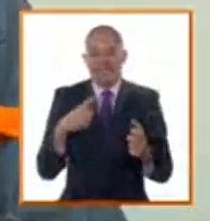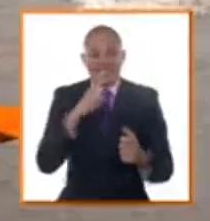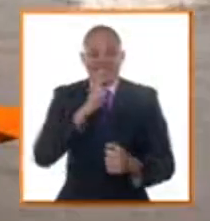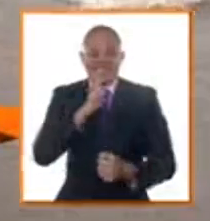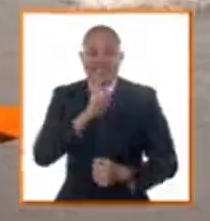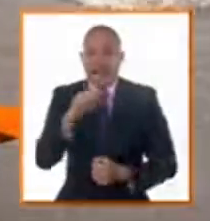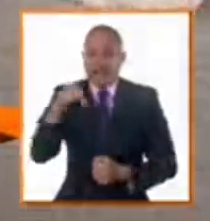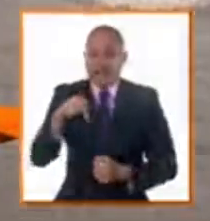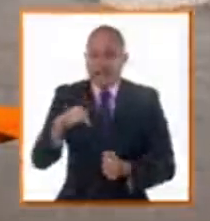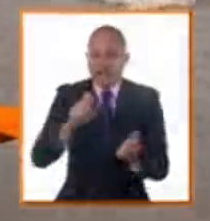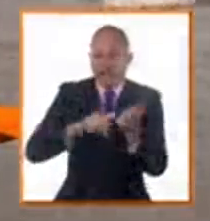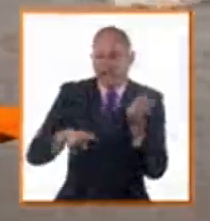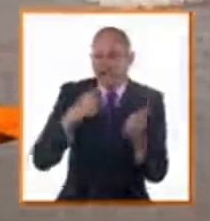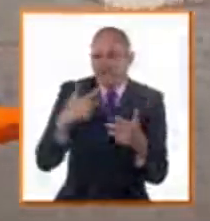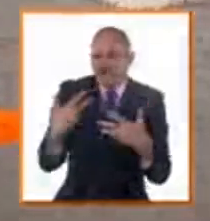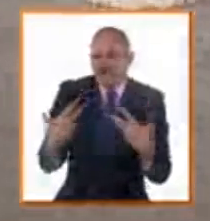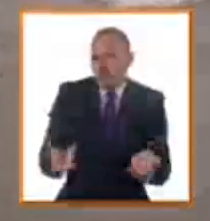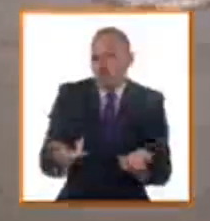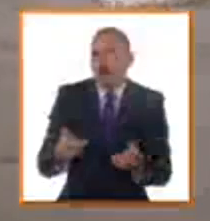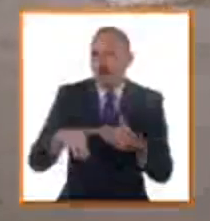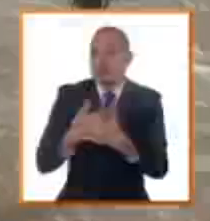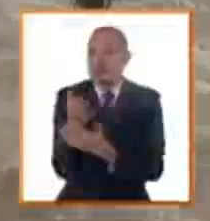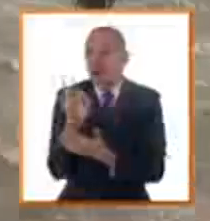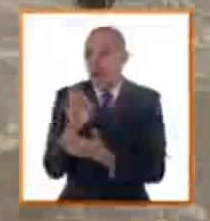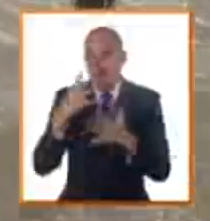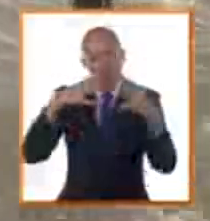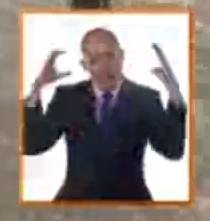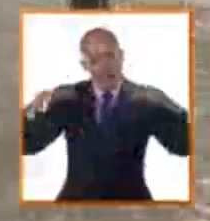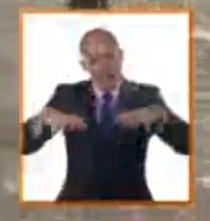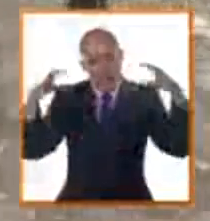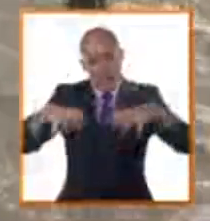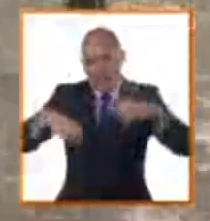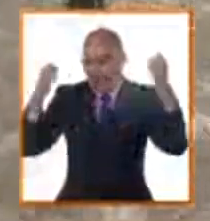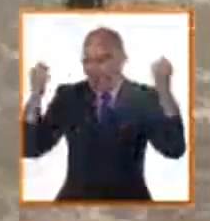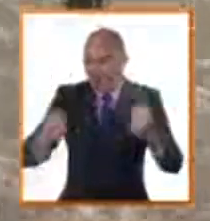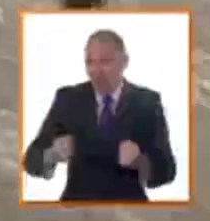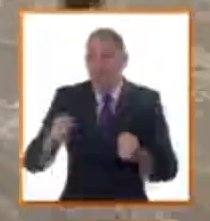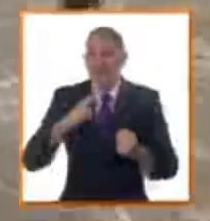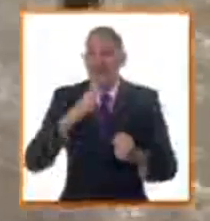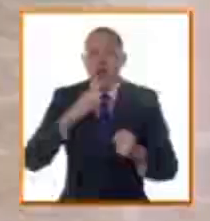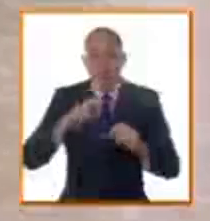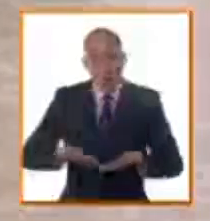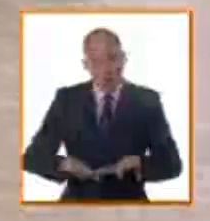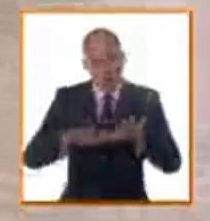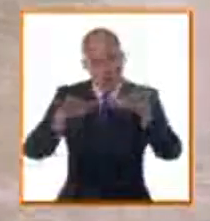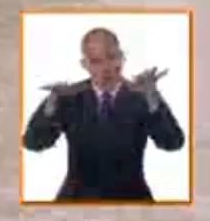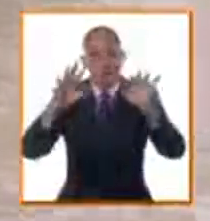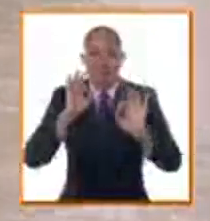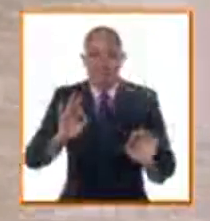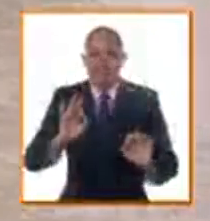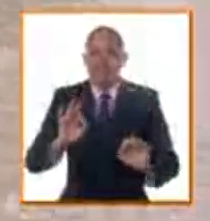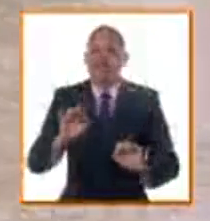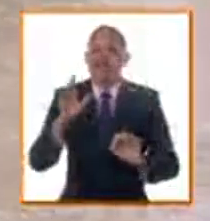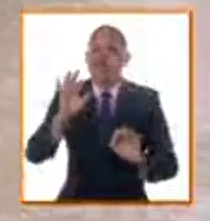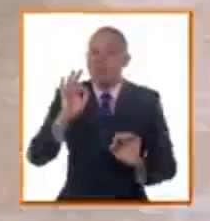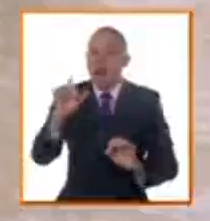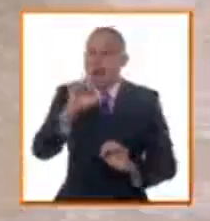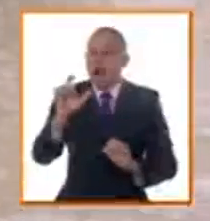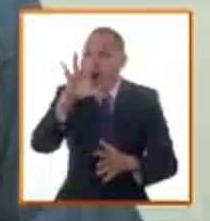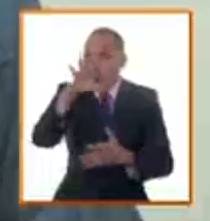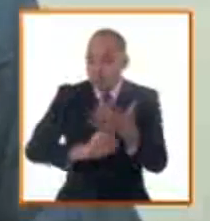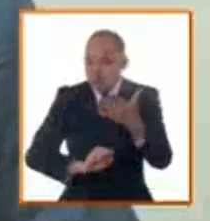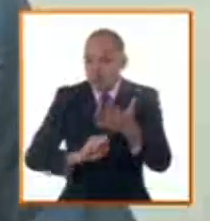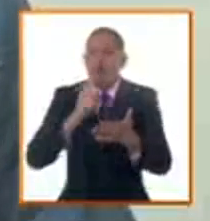provincia. Durante el día 8 se produjeron lluvias intensas en la provincia, en los 13 municipios.